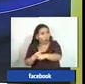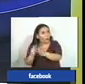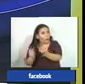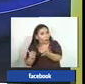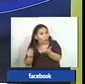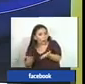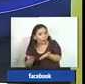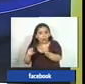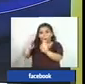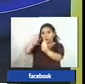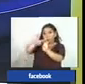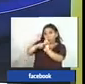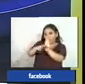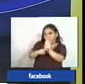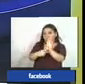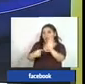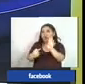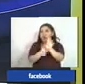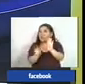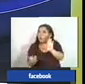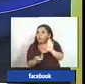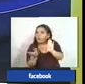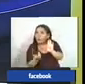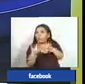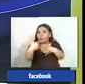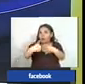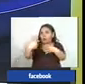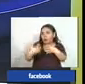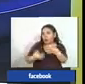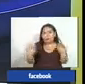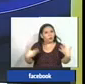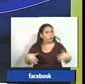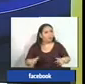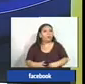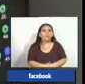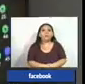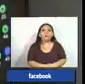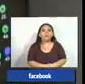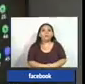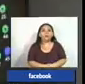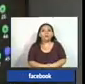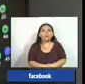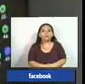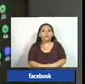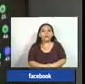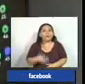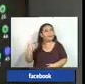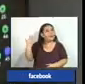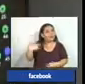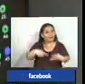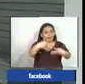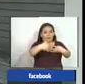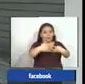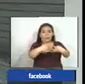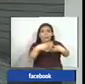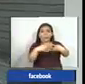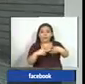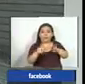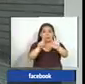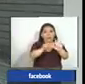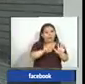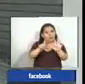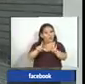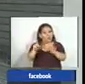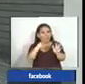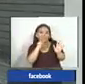de que la normativa establezca parámetros para la nueva normalidad. El decreto 661 que